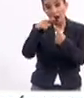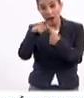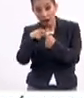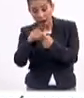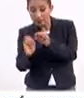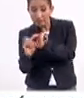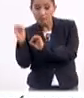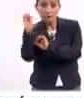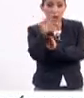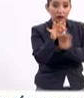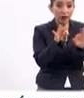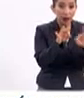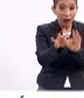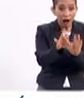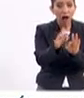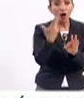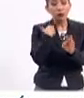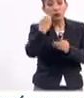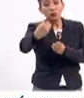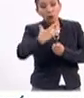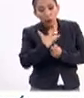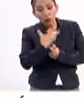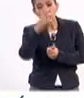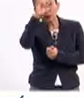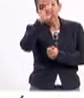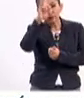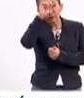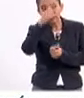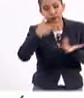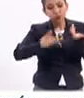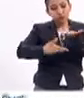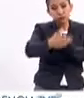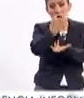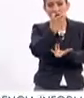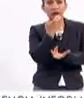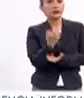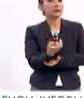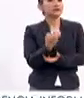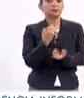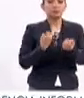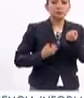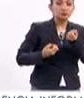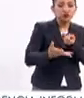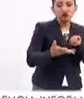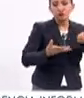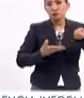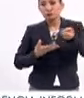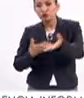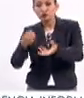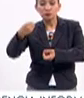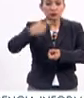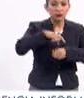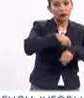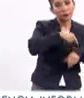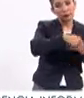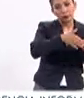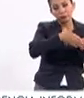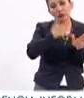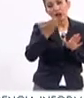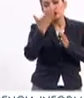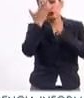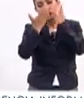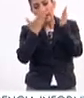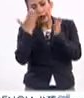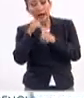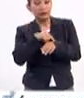tareas, mandar trabajos, recibir la retroalimentación, y este diálogo toma tiempo